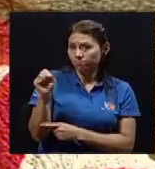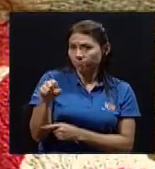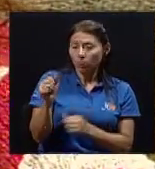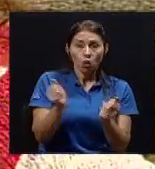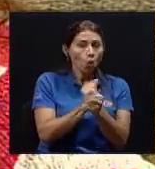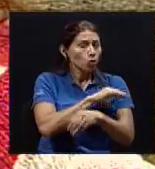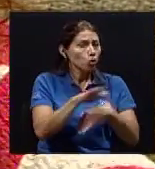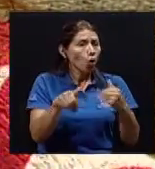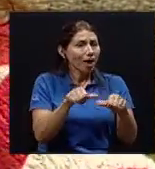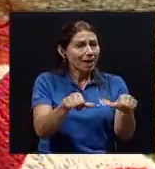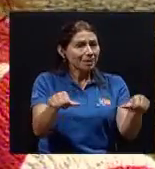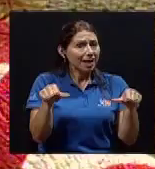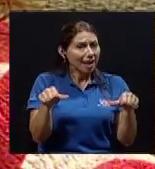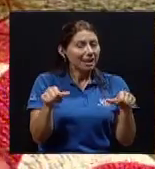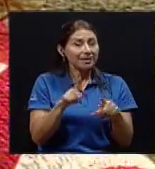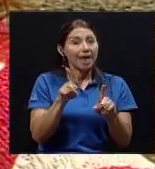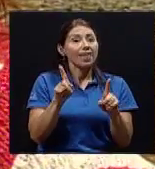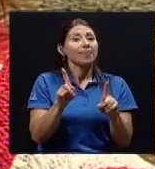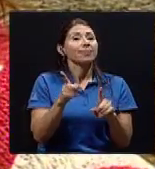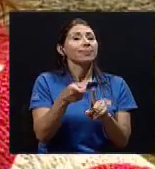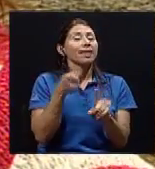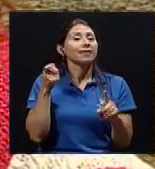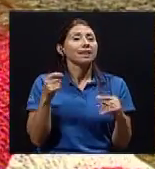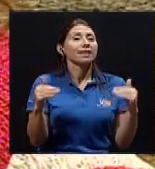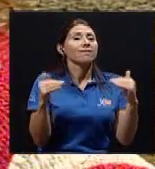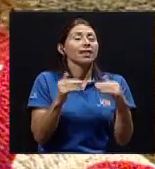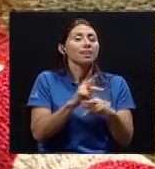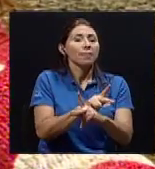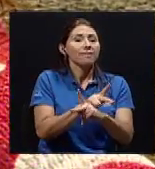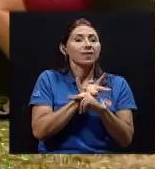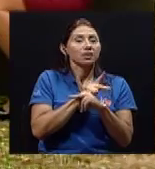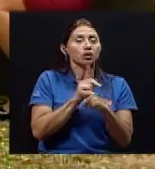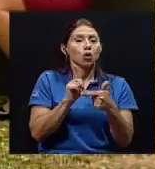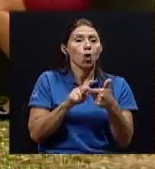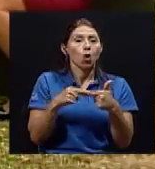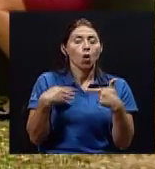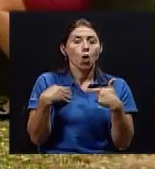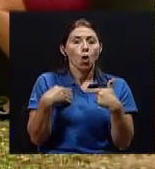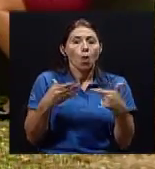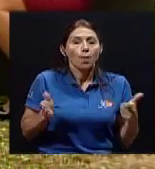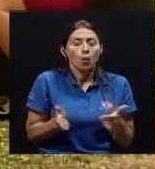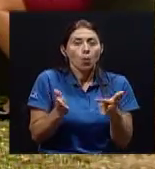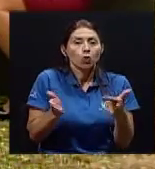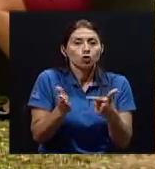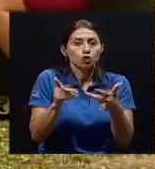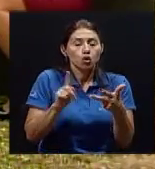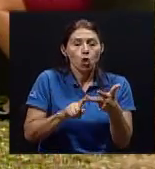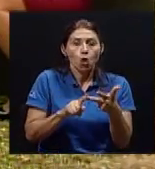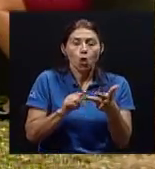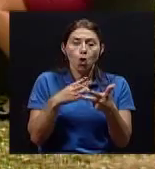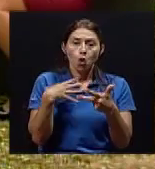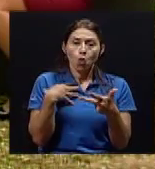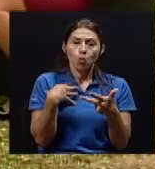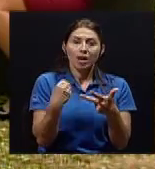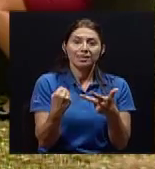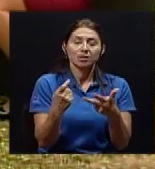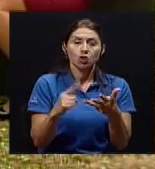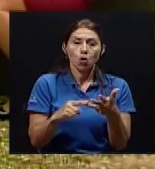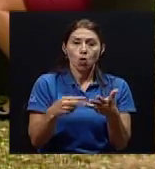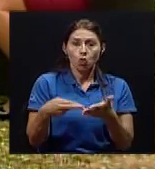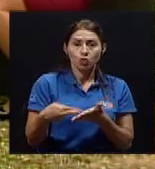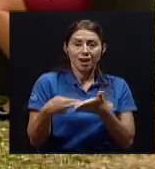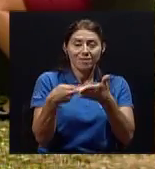claro. Todas las áreas, tanto desde el nivel de prevención, promoción, curación, inclusive a veces hasta la